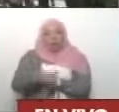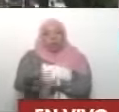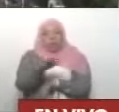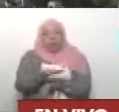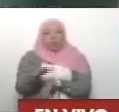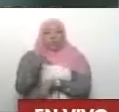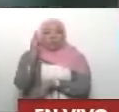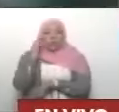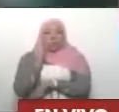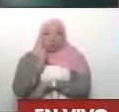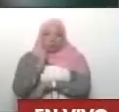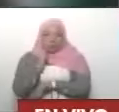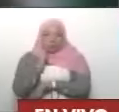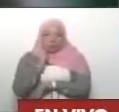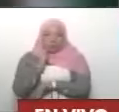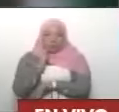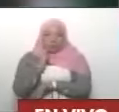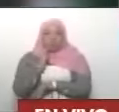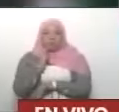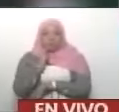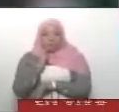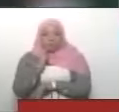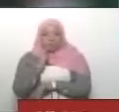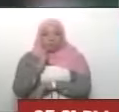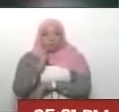furia bolivariana de punta a punta,